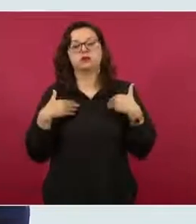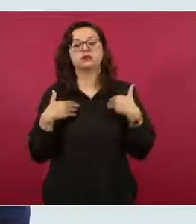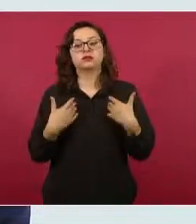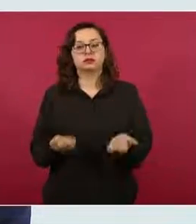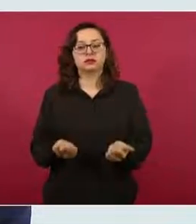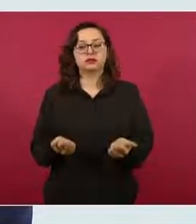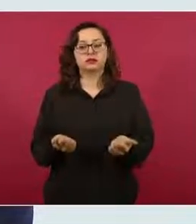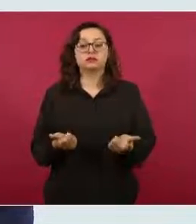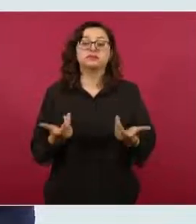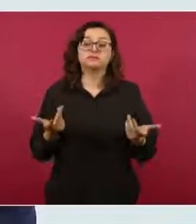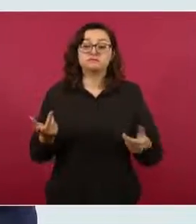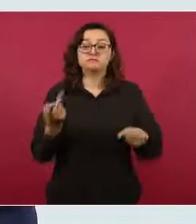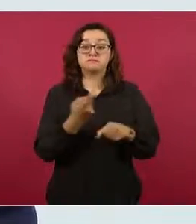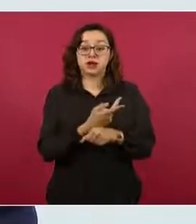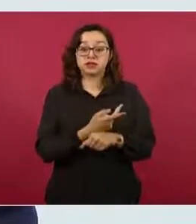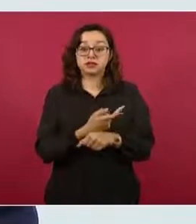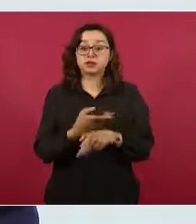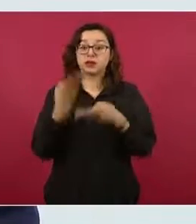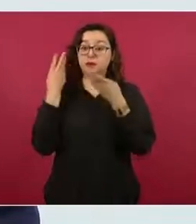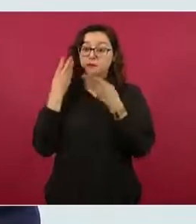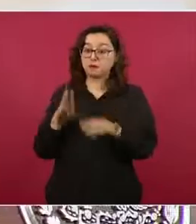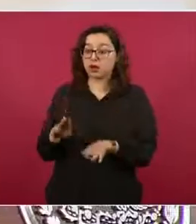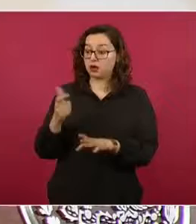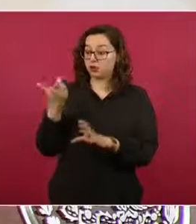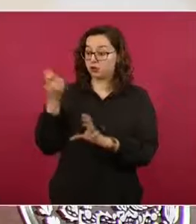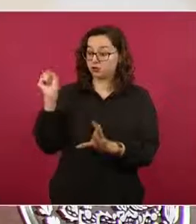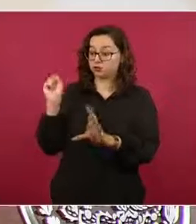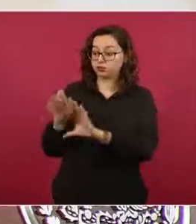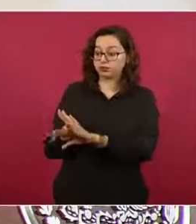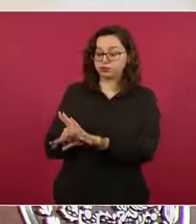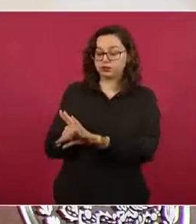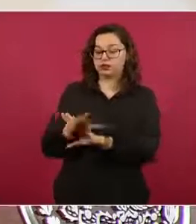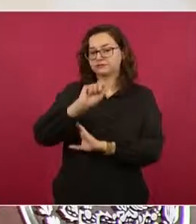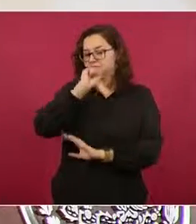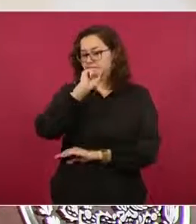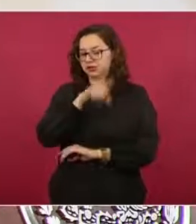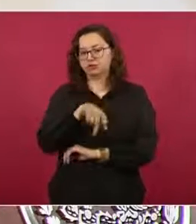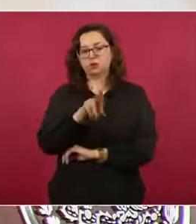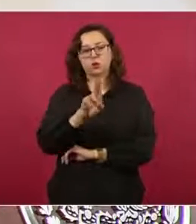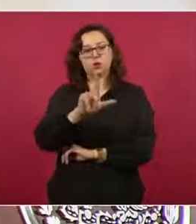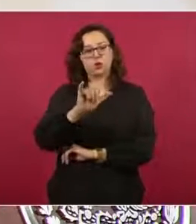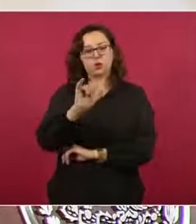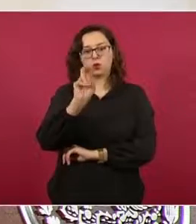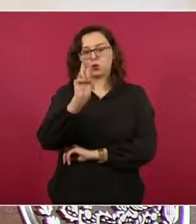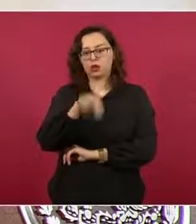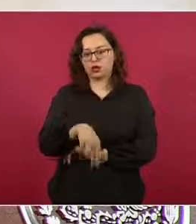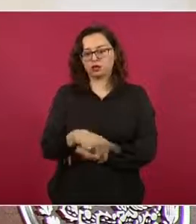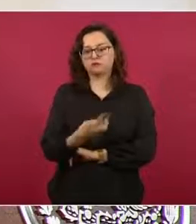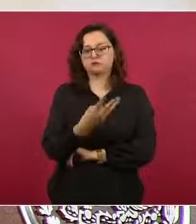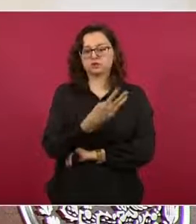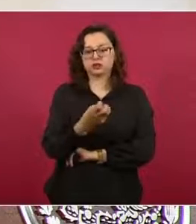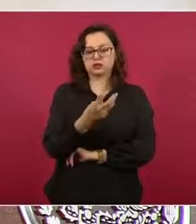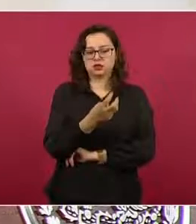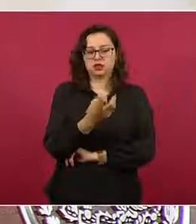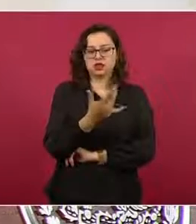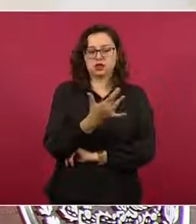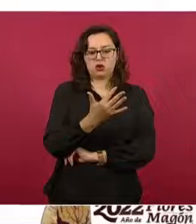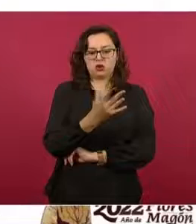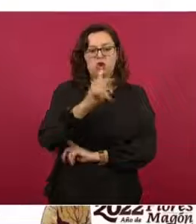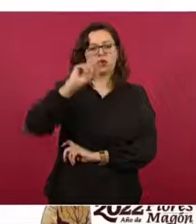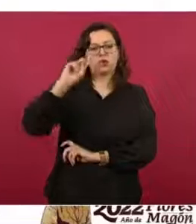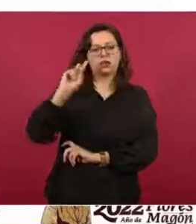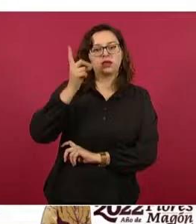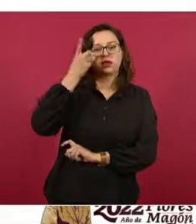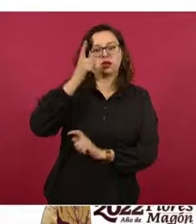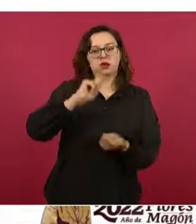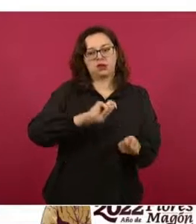es a depósito a cuenta, la mejor opción es también U-Link, que por los mismos $350 nos